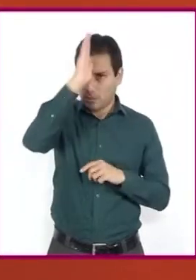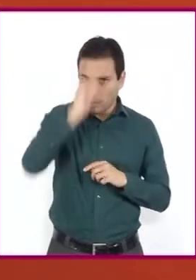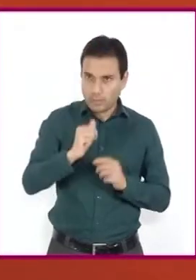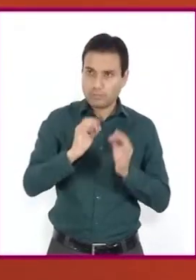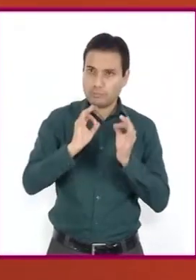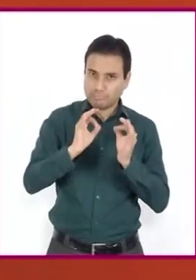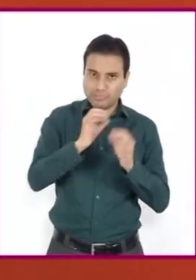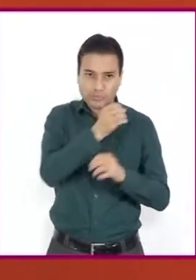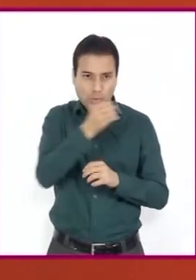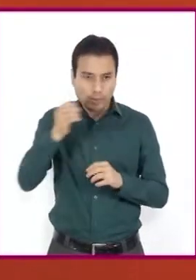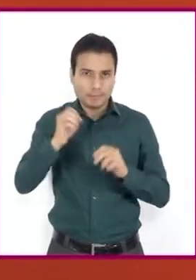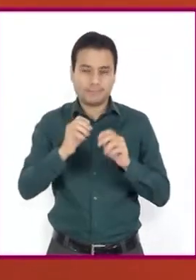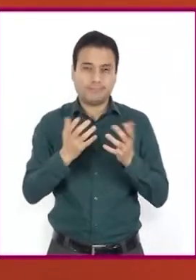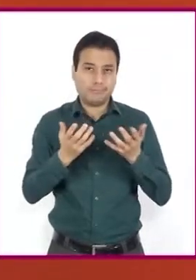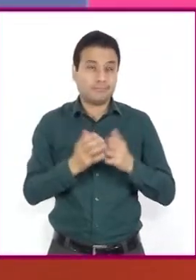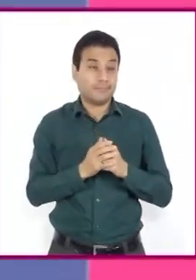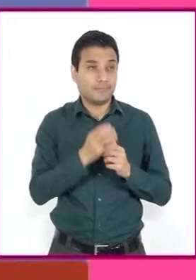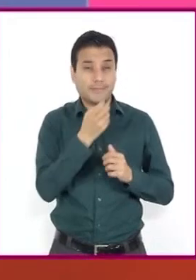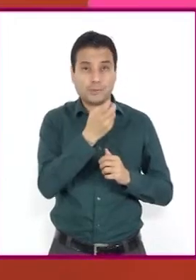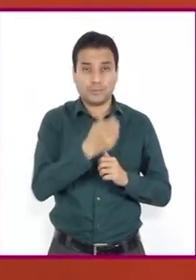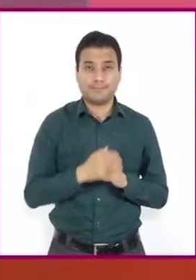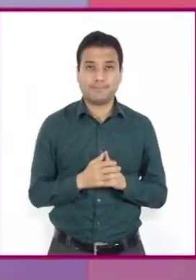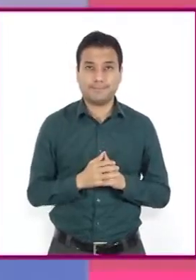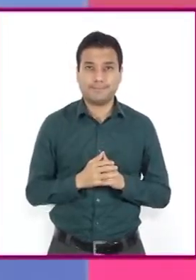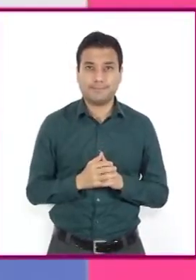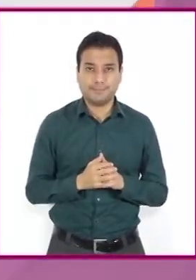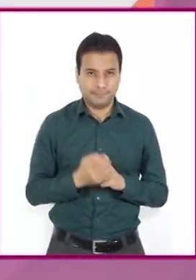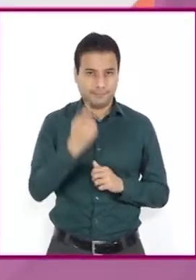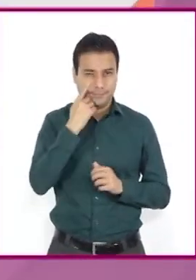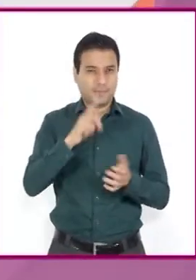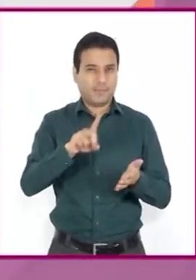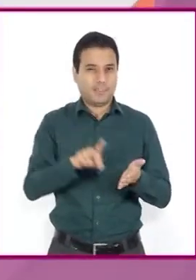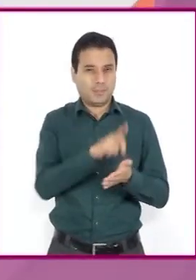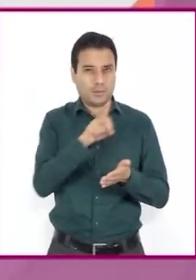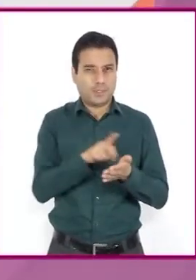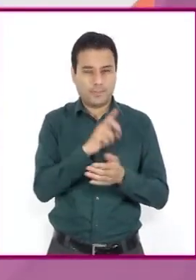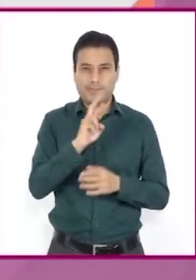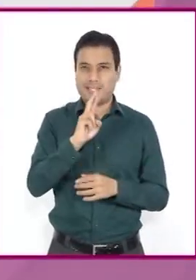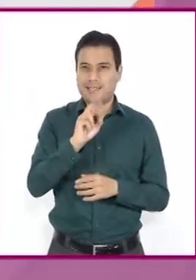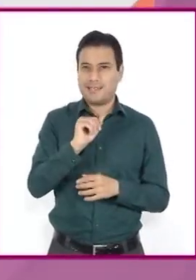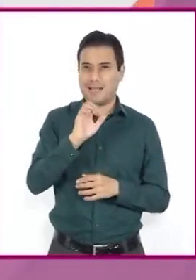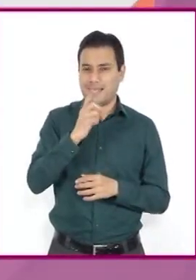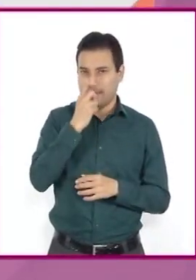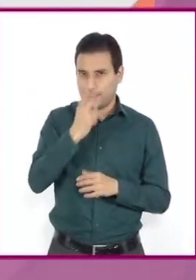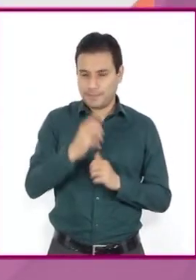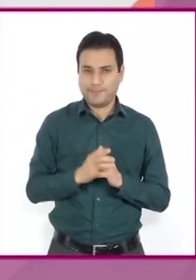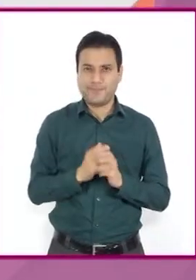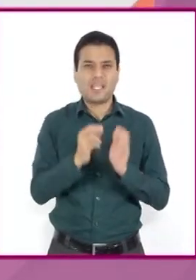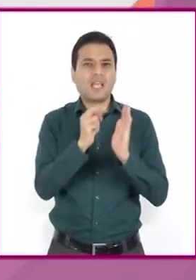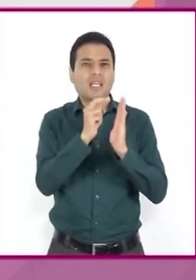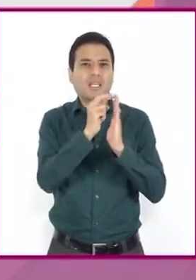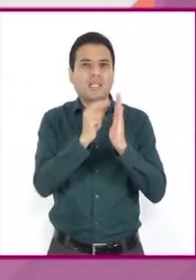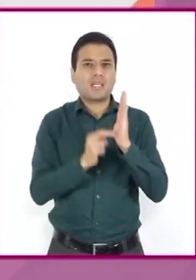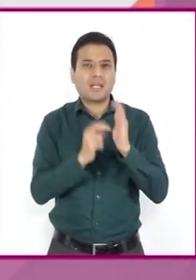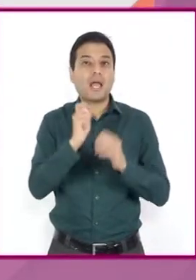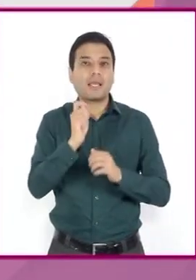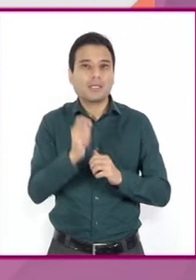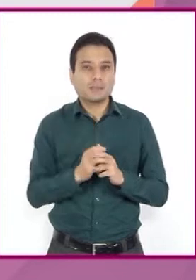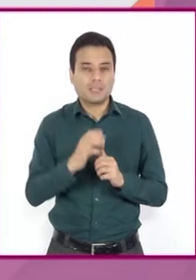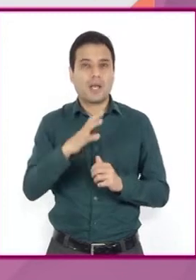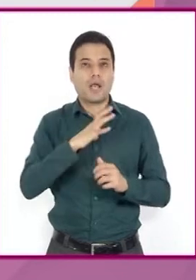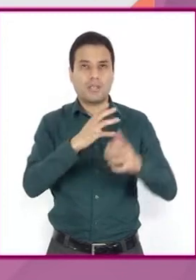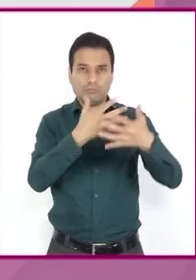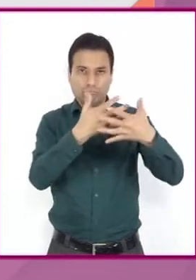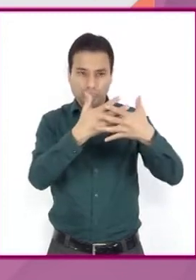orden. Así es. Ahora bien, el diccionario de la lengua española define un reglamento como la colección ordenada